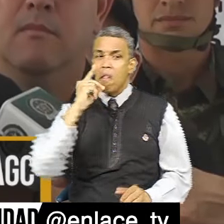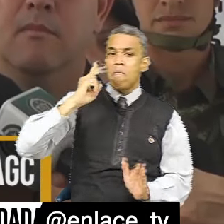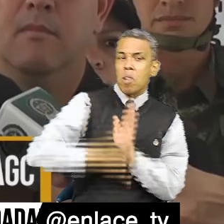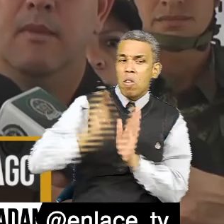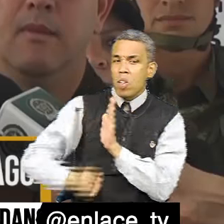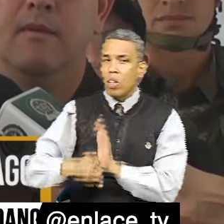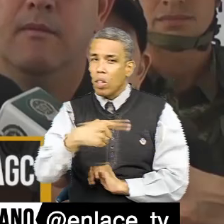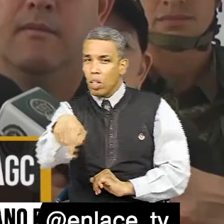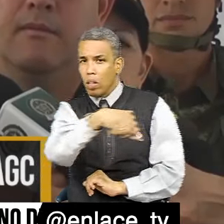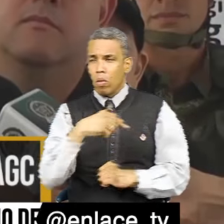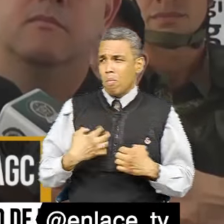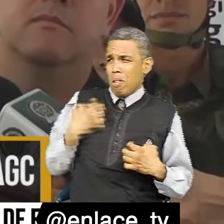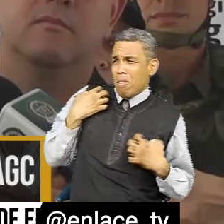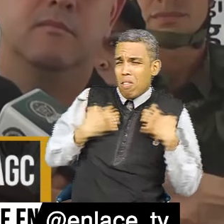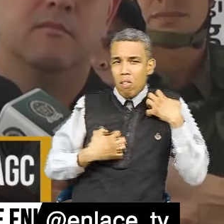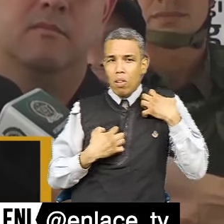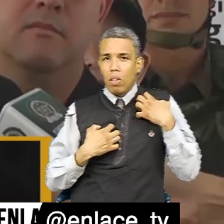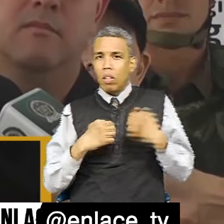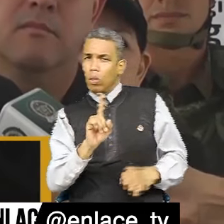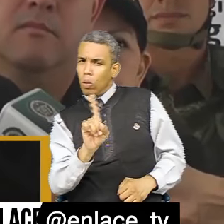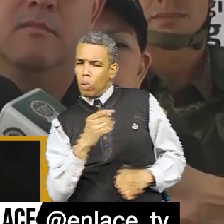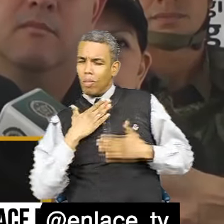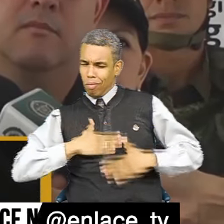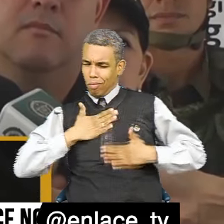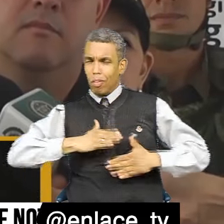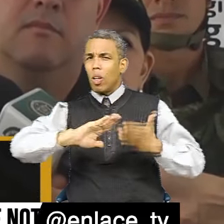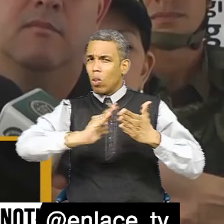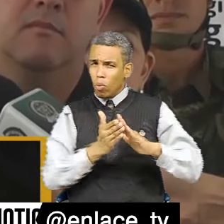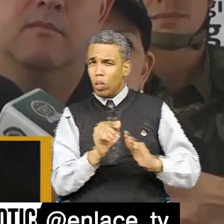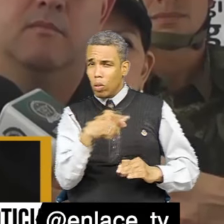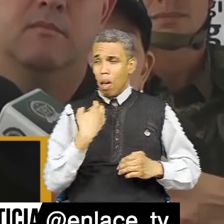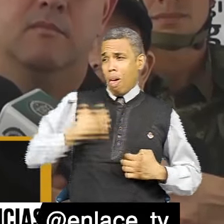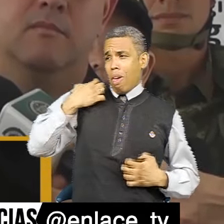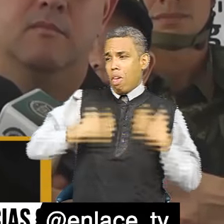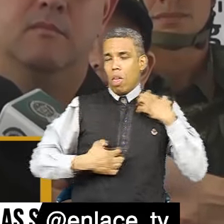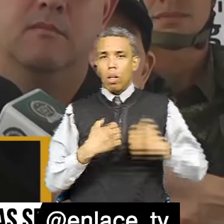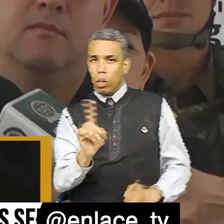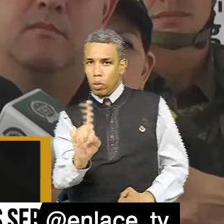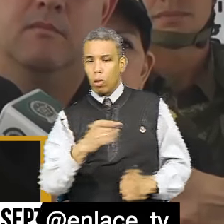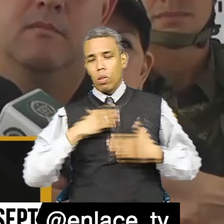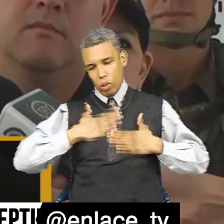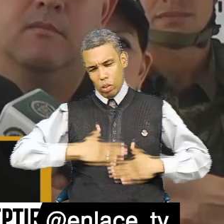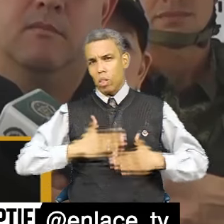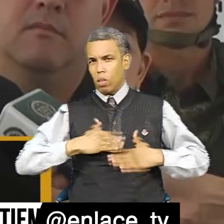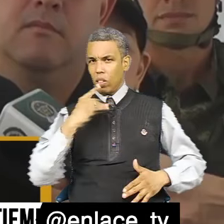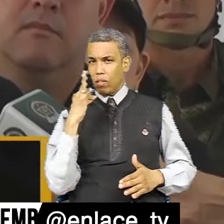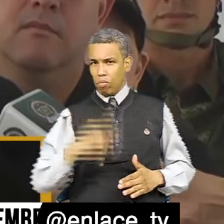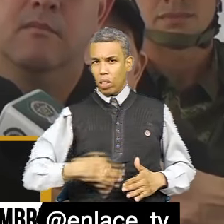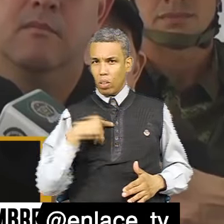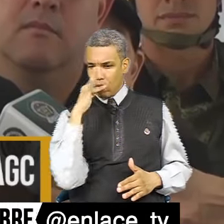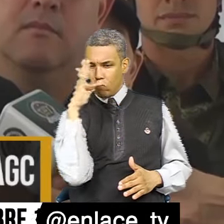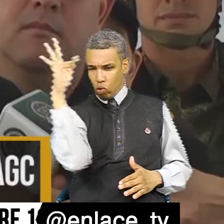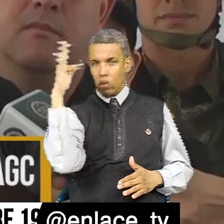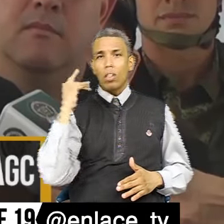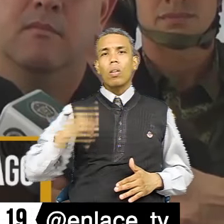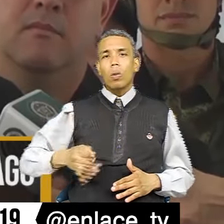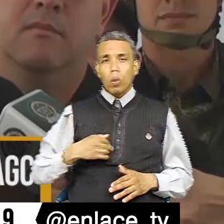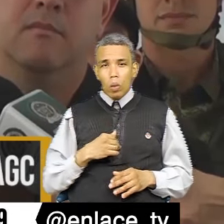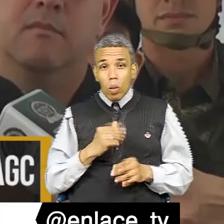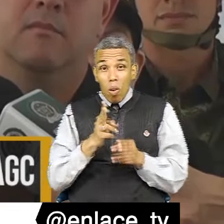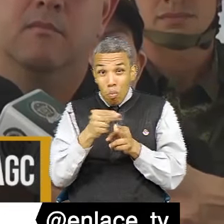el plebiscito del próximo 2 de octubre. Les puedo recomendar es que no se dejen intimidar. Nosotros les garantizamos su seguridad y que por favor pues